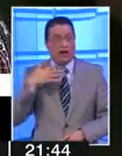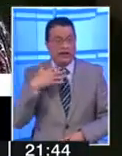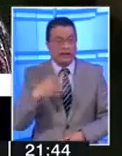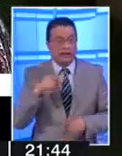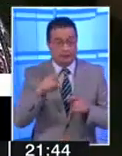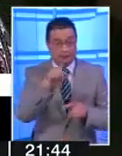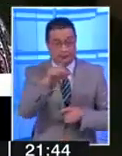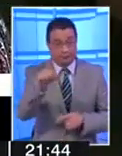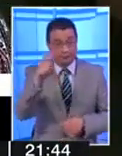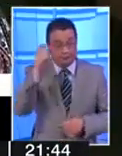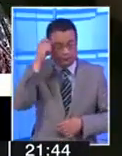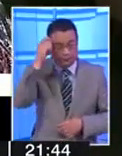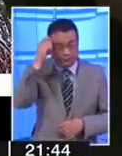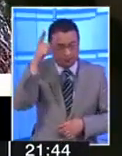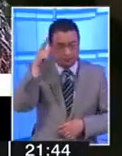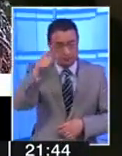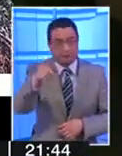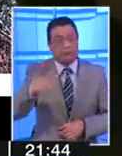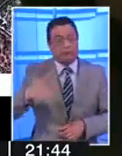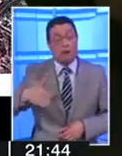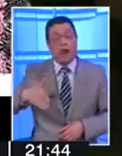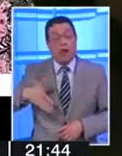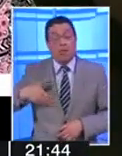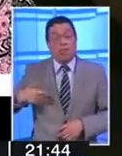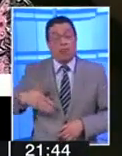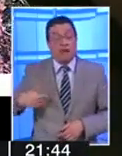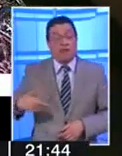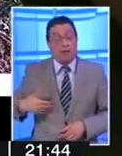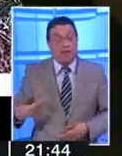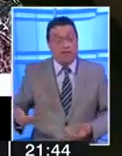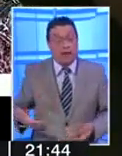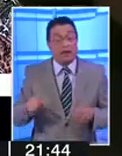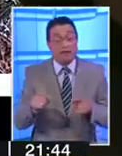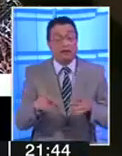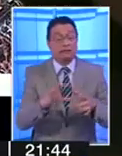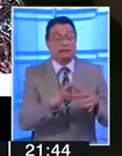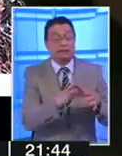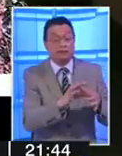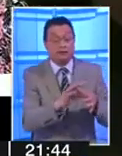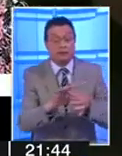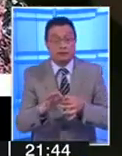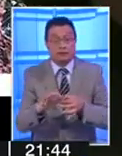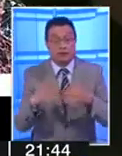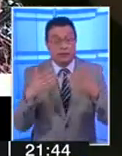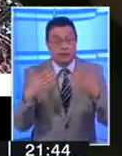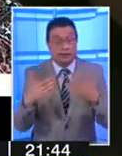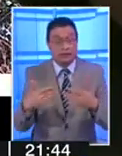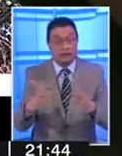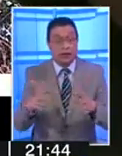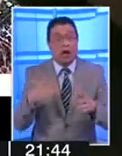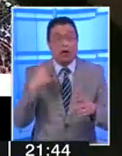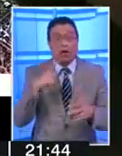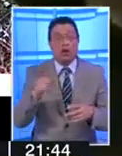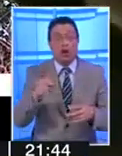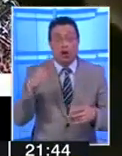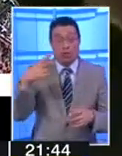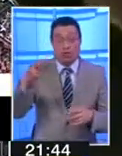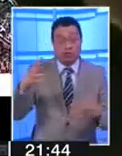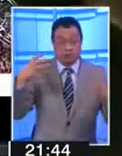ellos saben que lamentablemente por hechos que no les